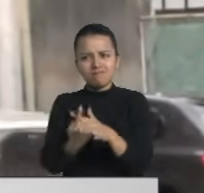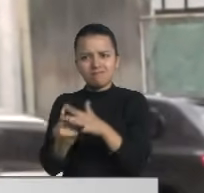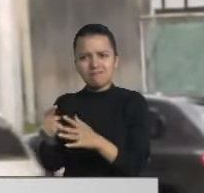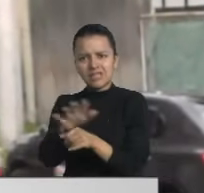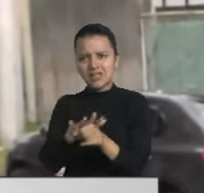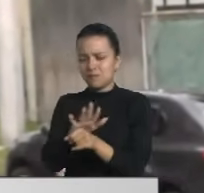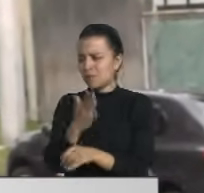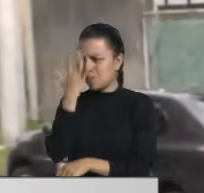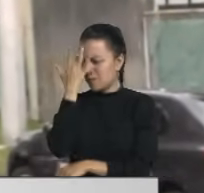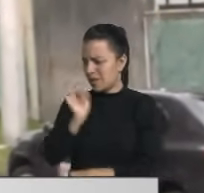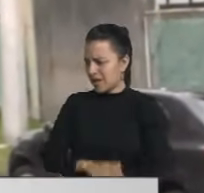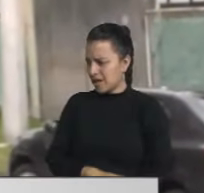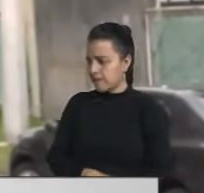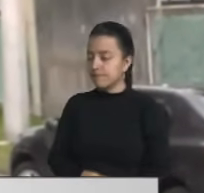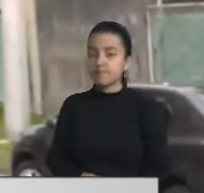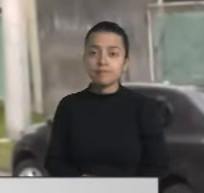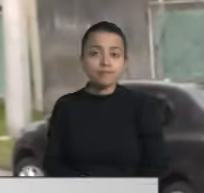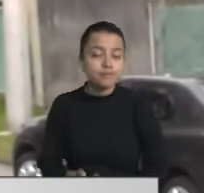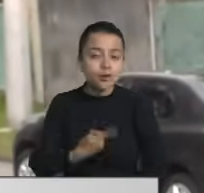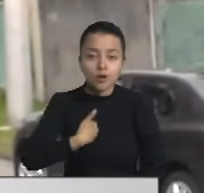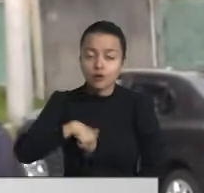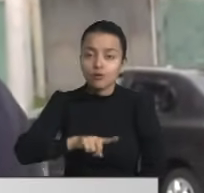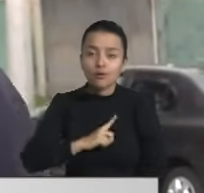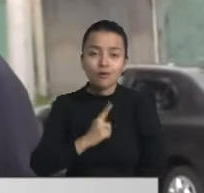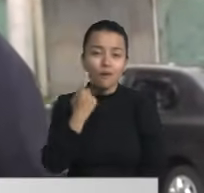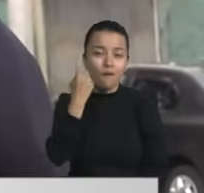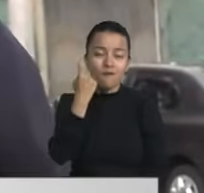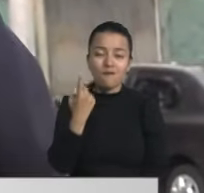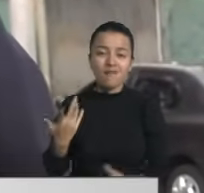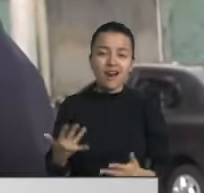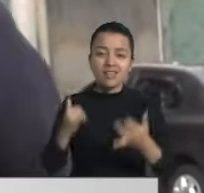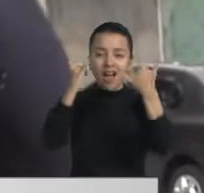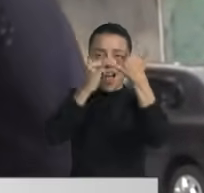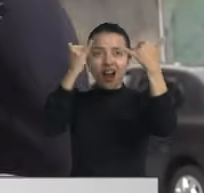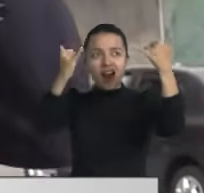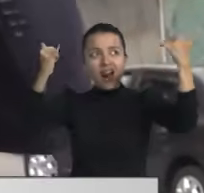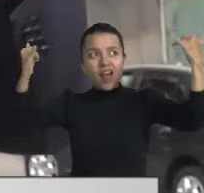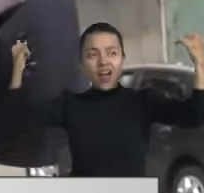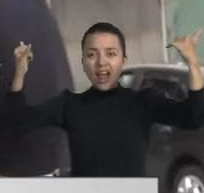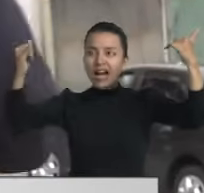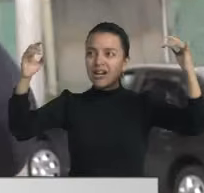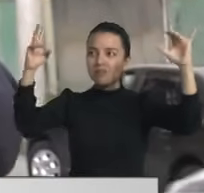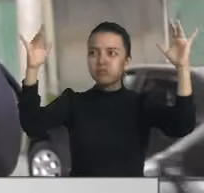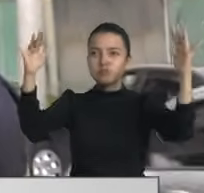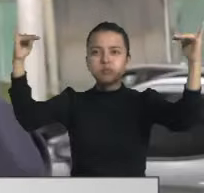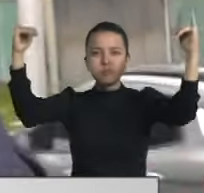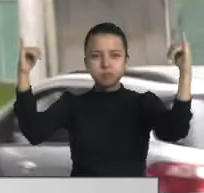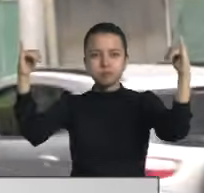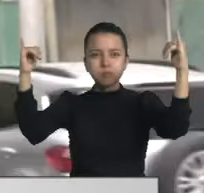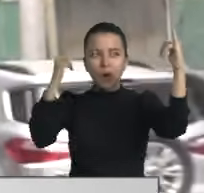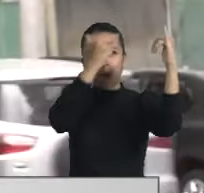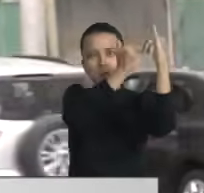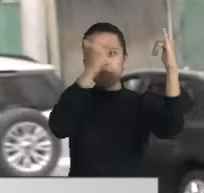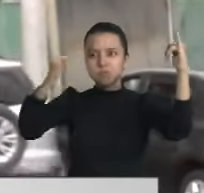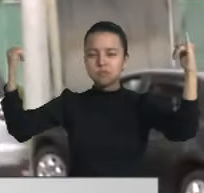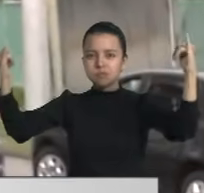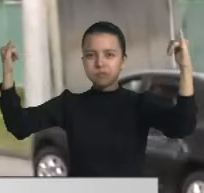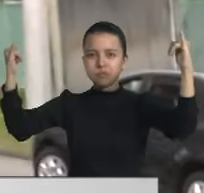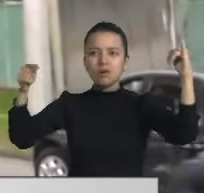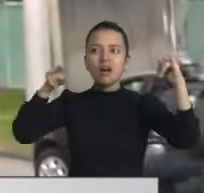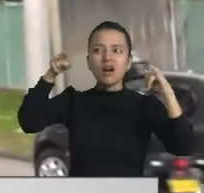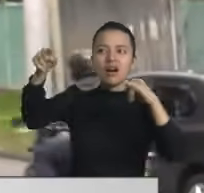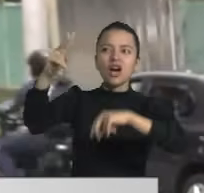No hemos sido capaces de construir las líneas que traerían electricidad barata de la hidroeléctrica de Sogamoso, de Chibor o de Ituango a través